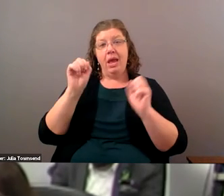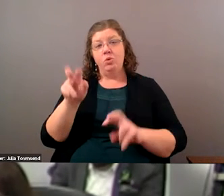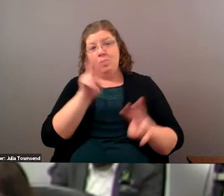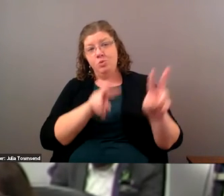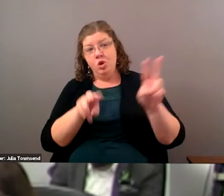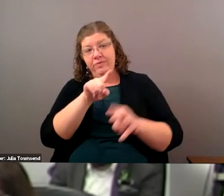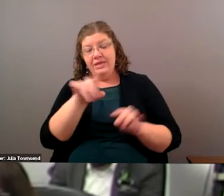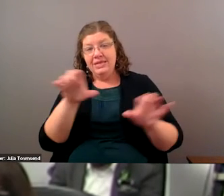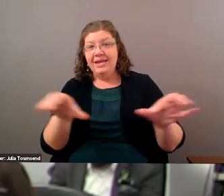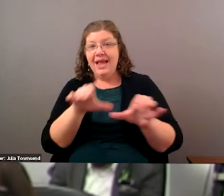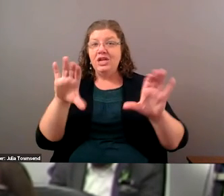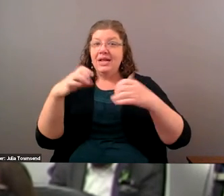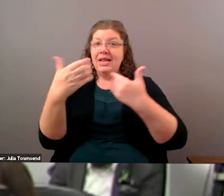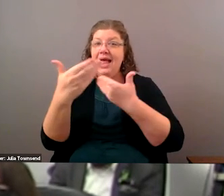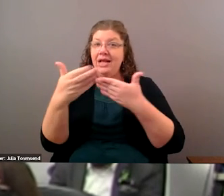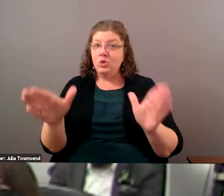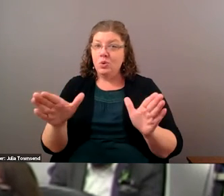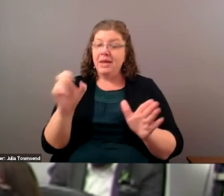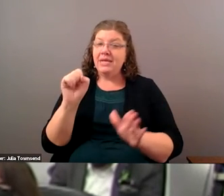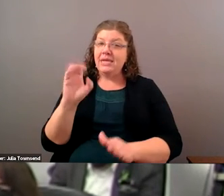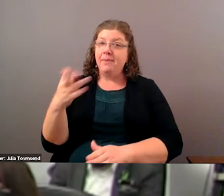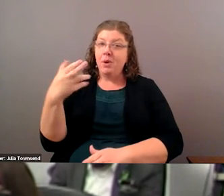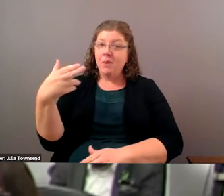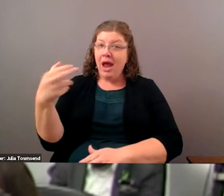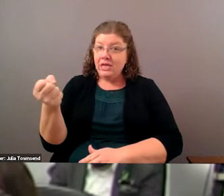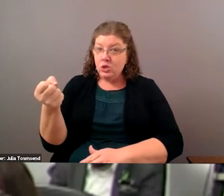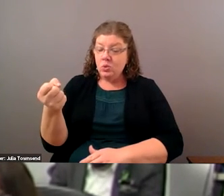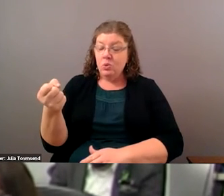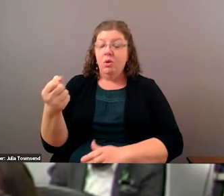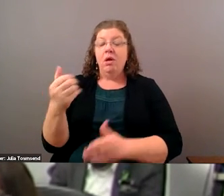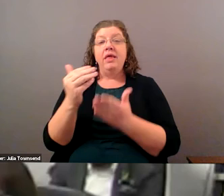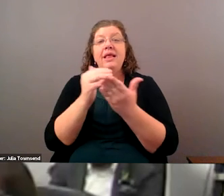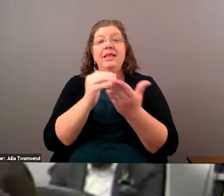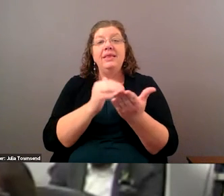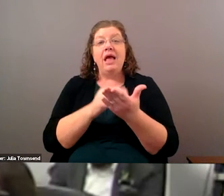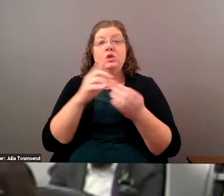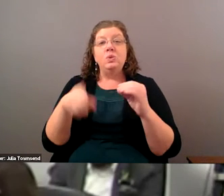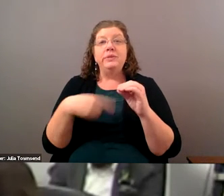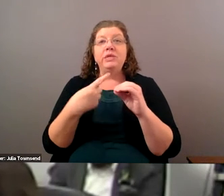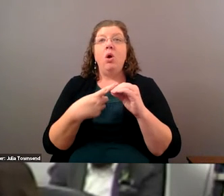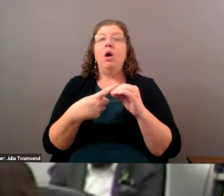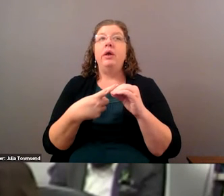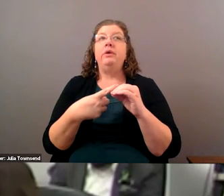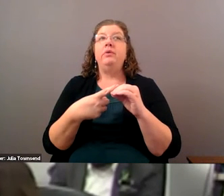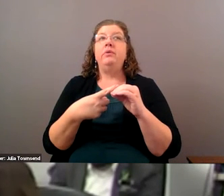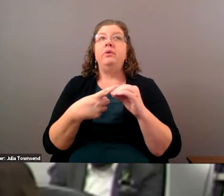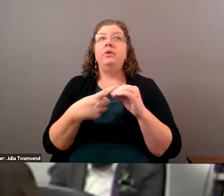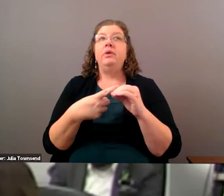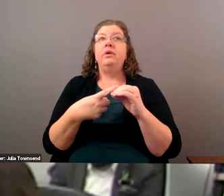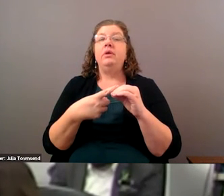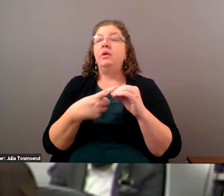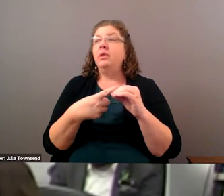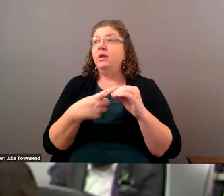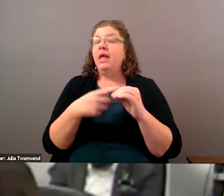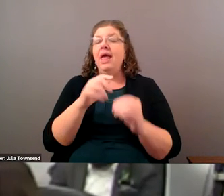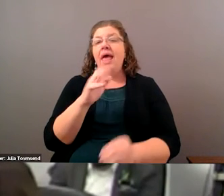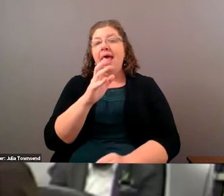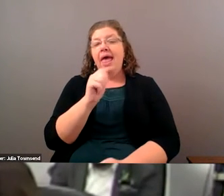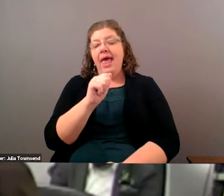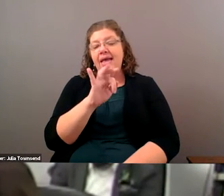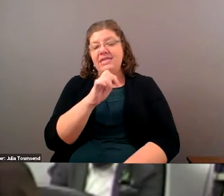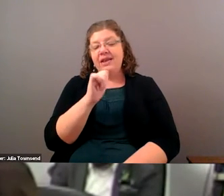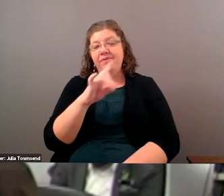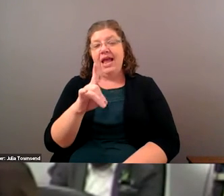en un salón en Santa Barbara High School, y la lección fue respecto a la acidificación de la tierra y los impactos de